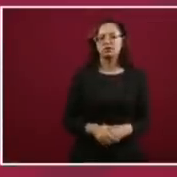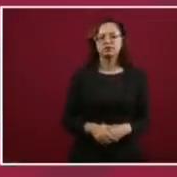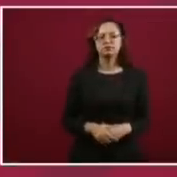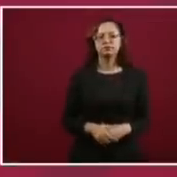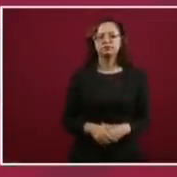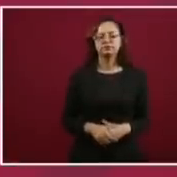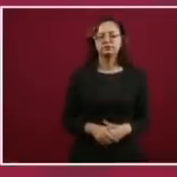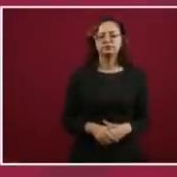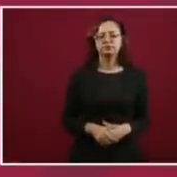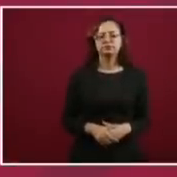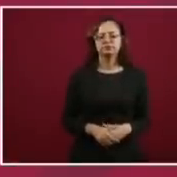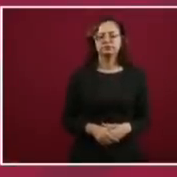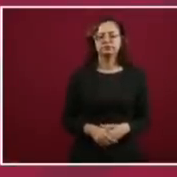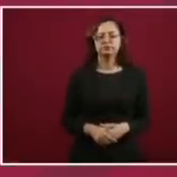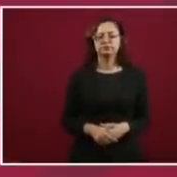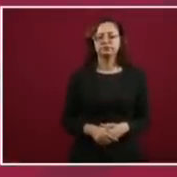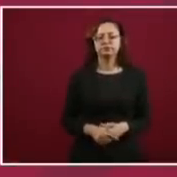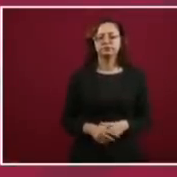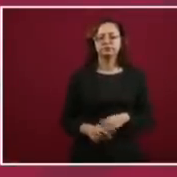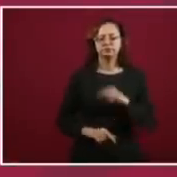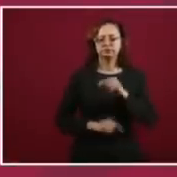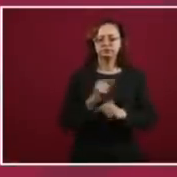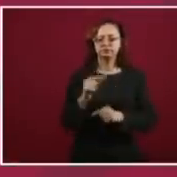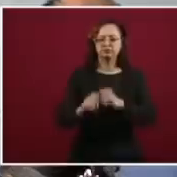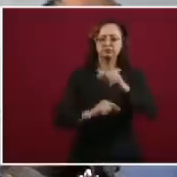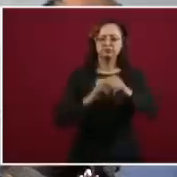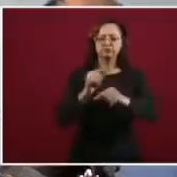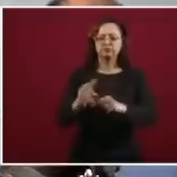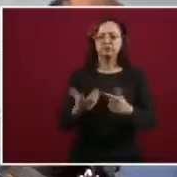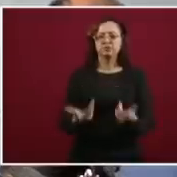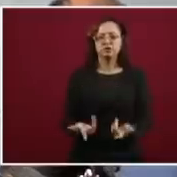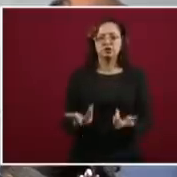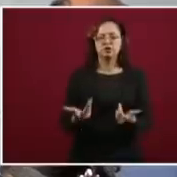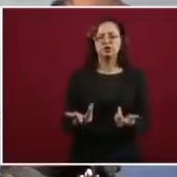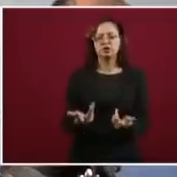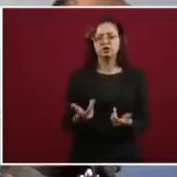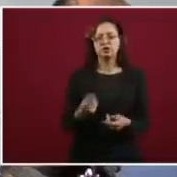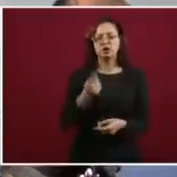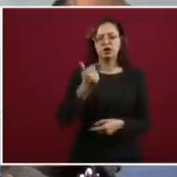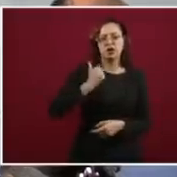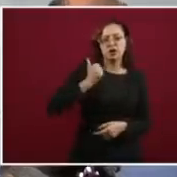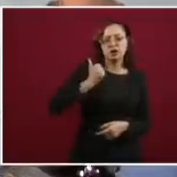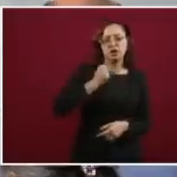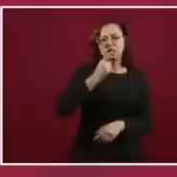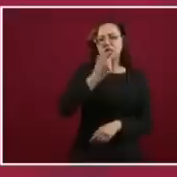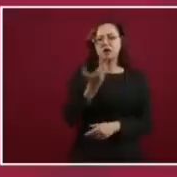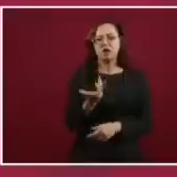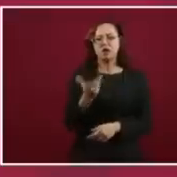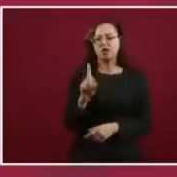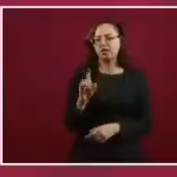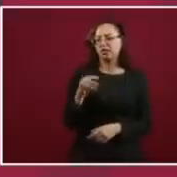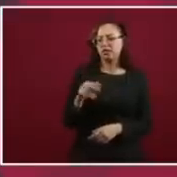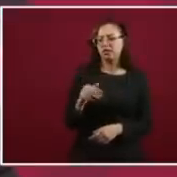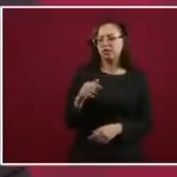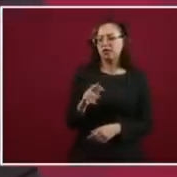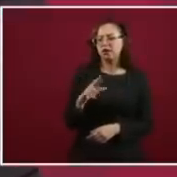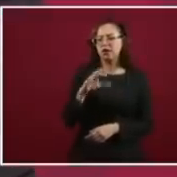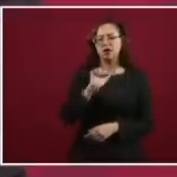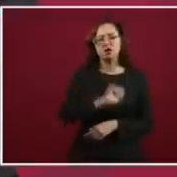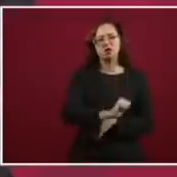tengamos su sistema de salud como el que tienen en canadá como el que tienen en dinamarca